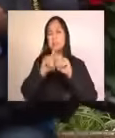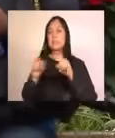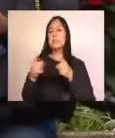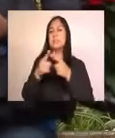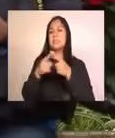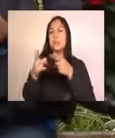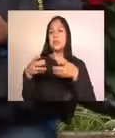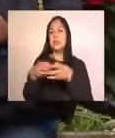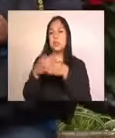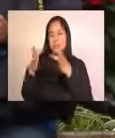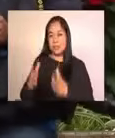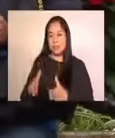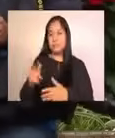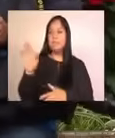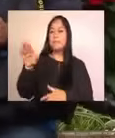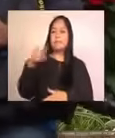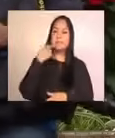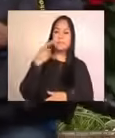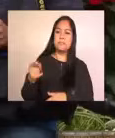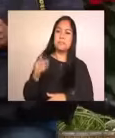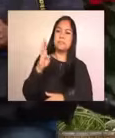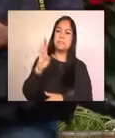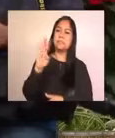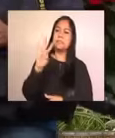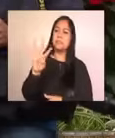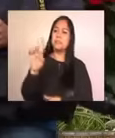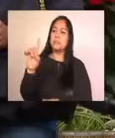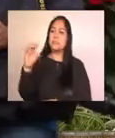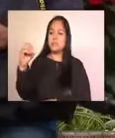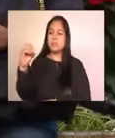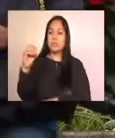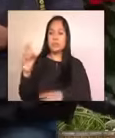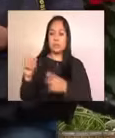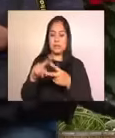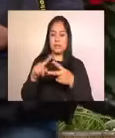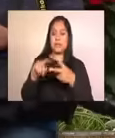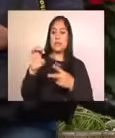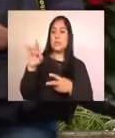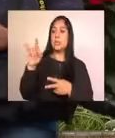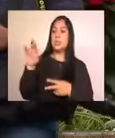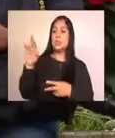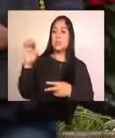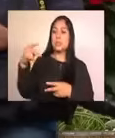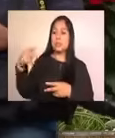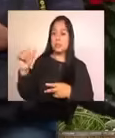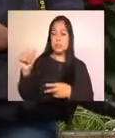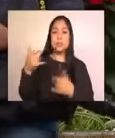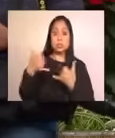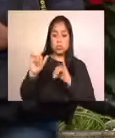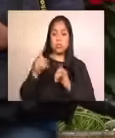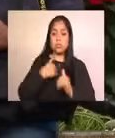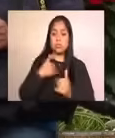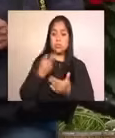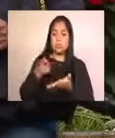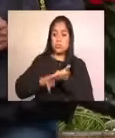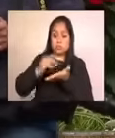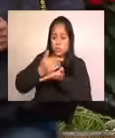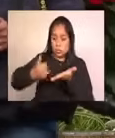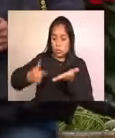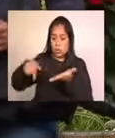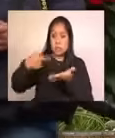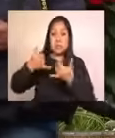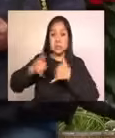consultar, en el caso B410 y Eureka, hay empresas que tienen contratos activos. Ahora que pasó esto, pues